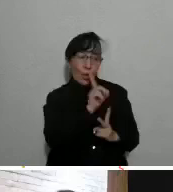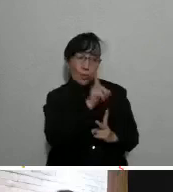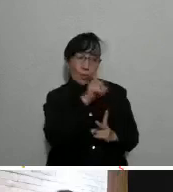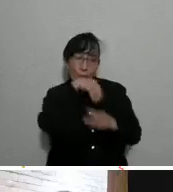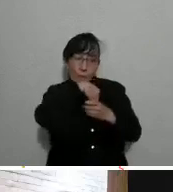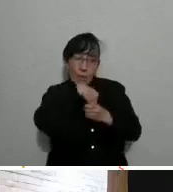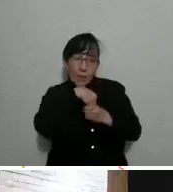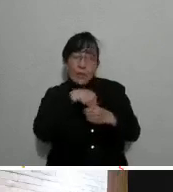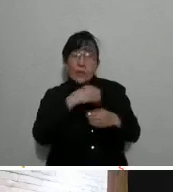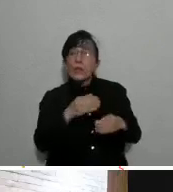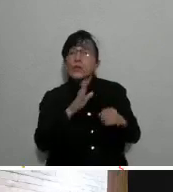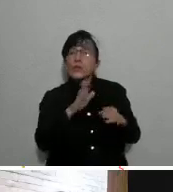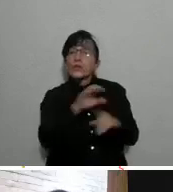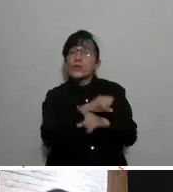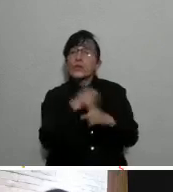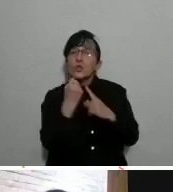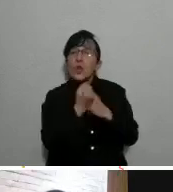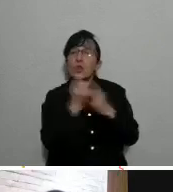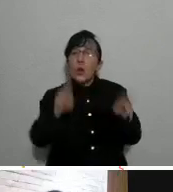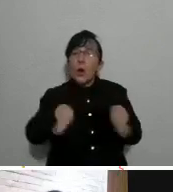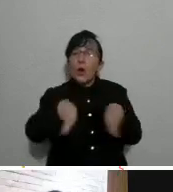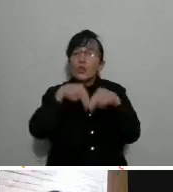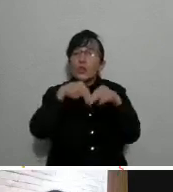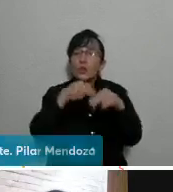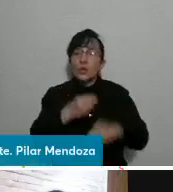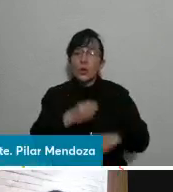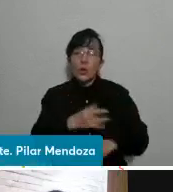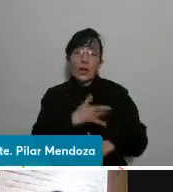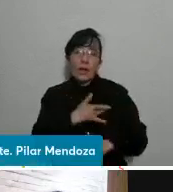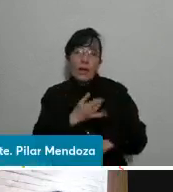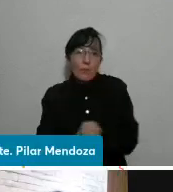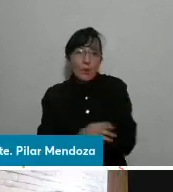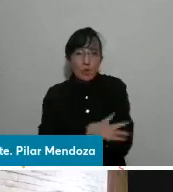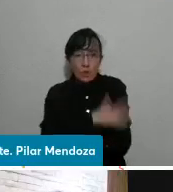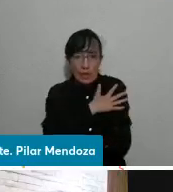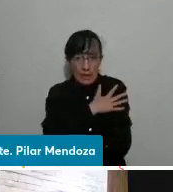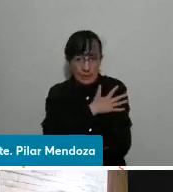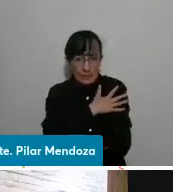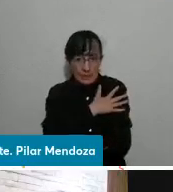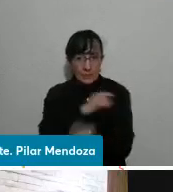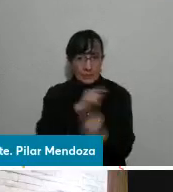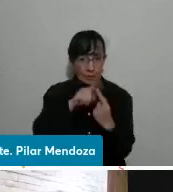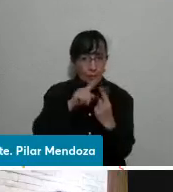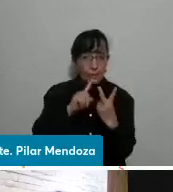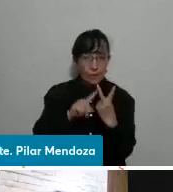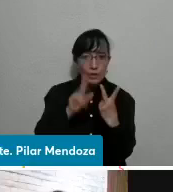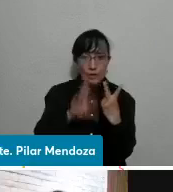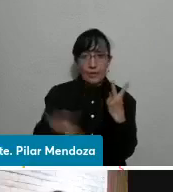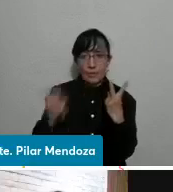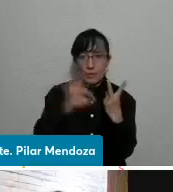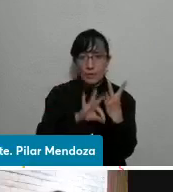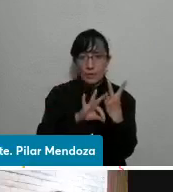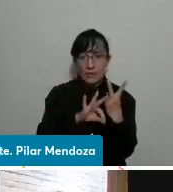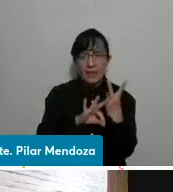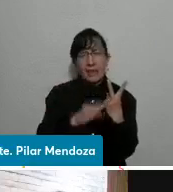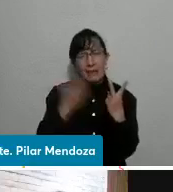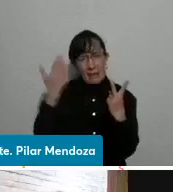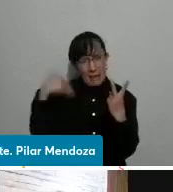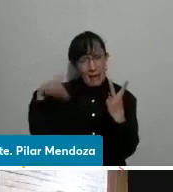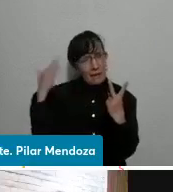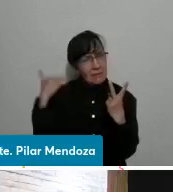que es un punto fundamental que estamos trabajando, ya que nuestros estudiantes estaban apáticos, no